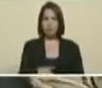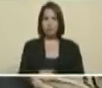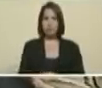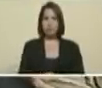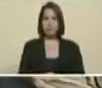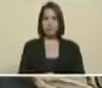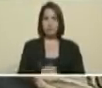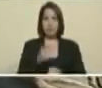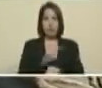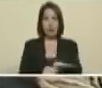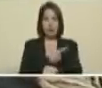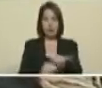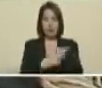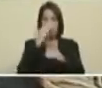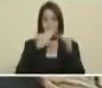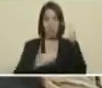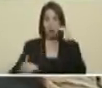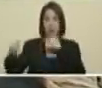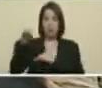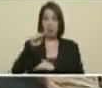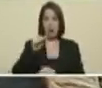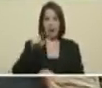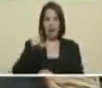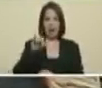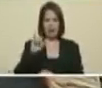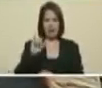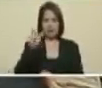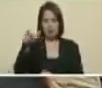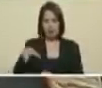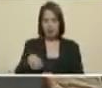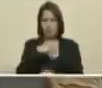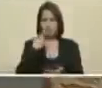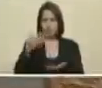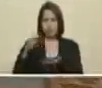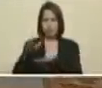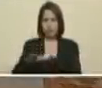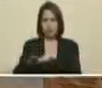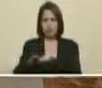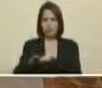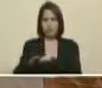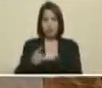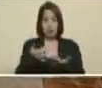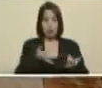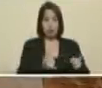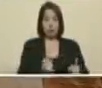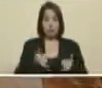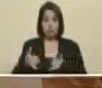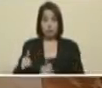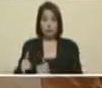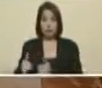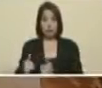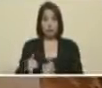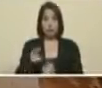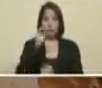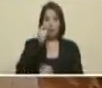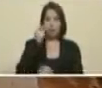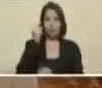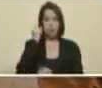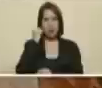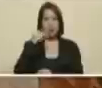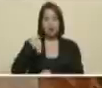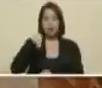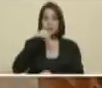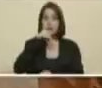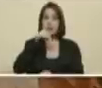y hermano mayor Ali Rodríguez Araque, su viuda, sus hijos, sus hijas, sus